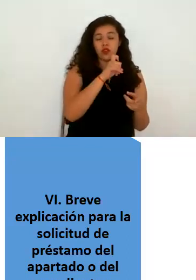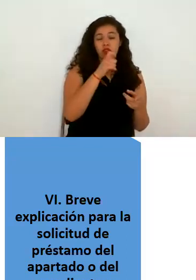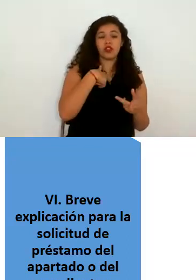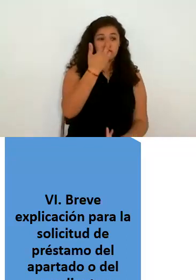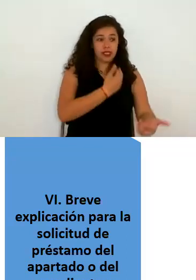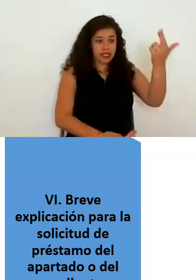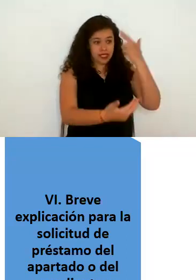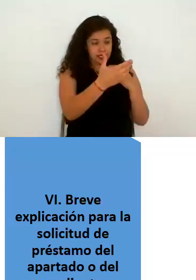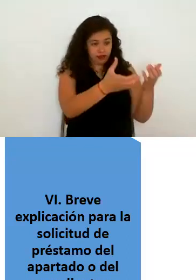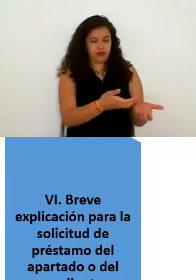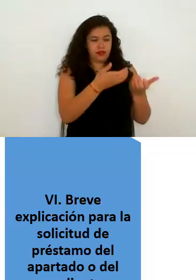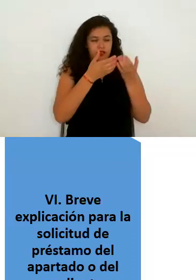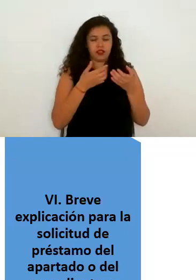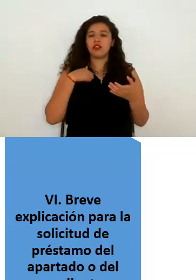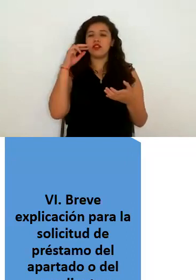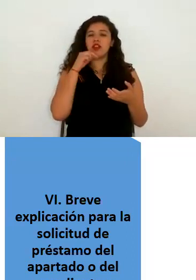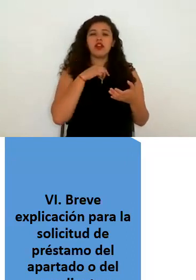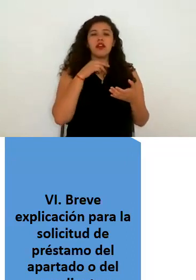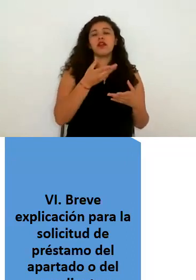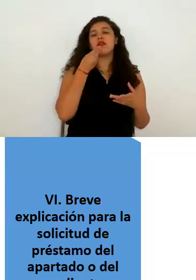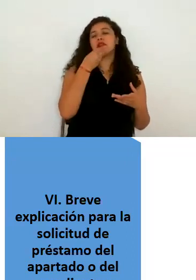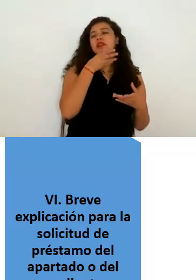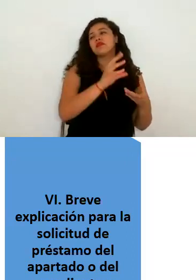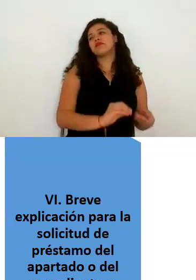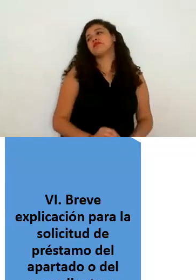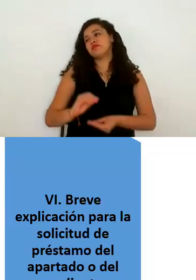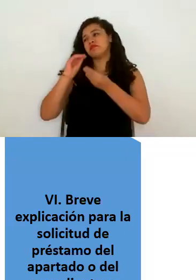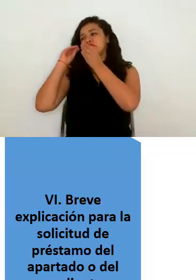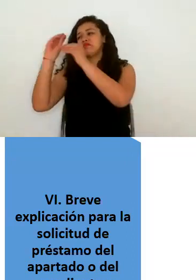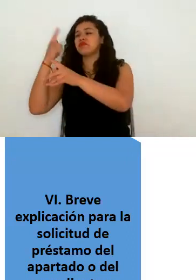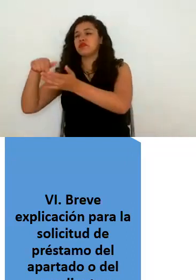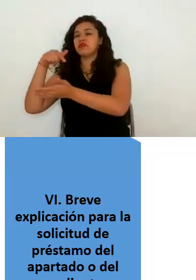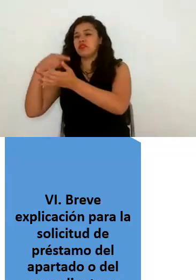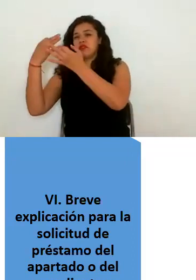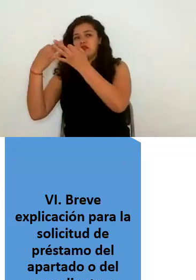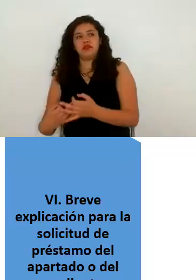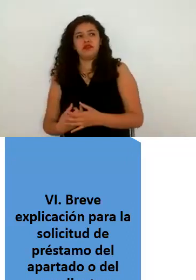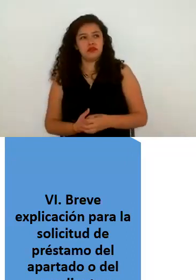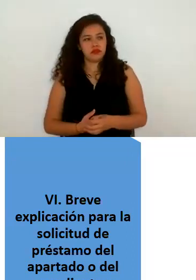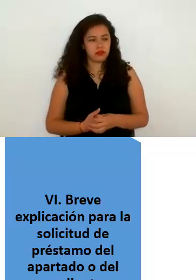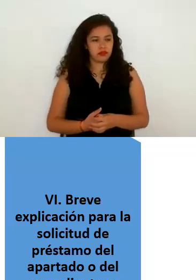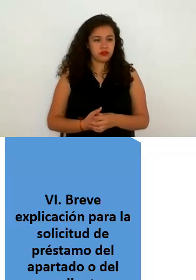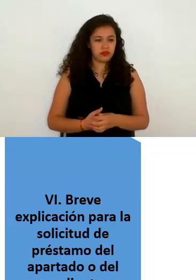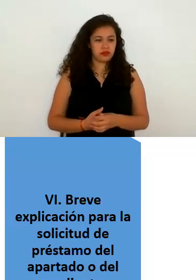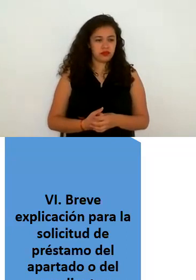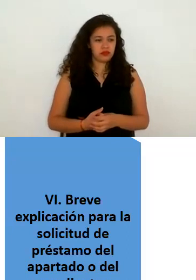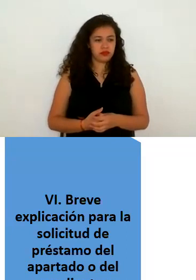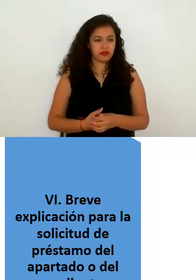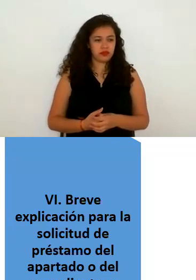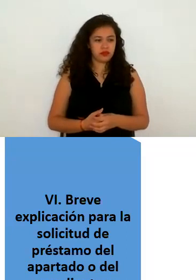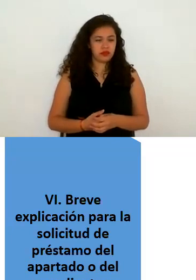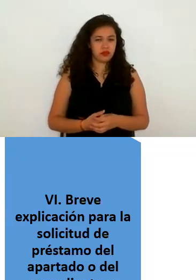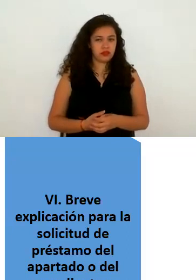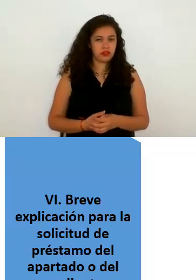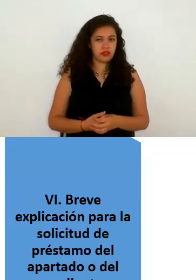devolución rápidamente puedan integrar el expediente al lugar físico que le corresponde. También pueden llevar